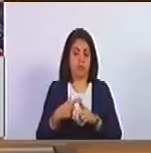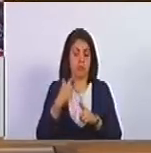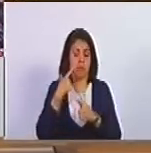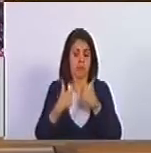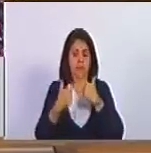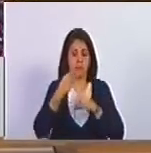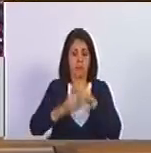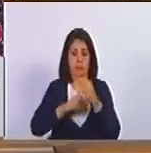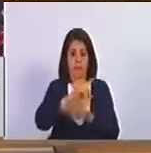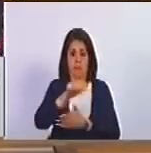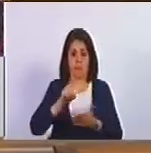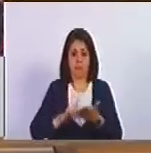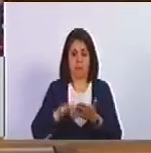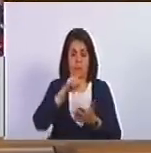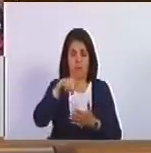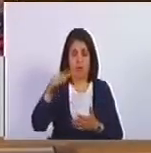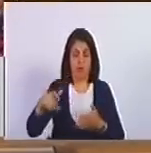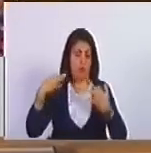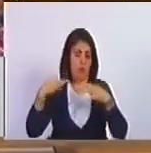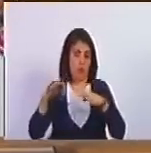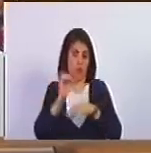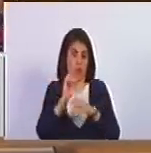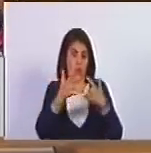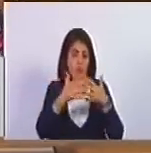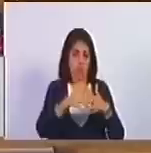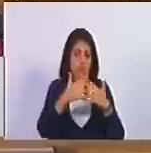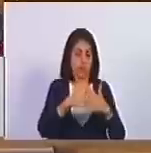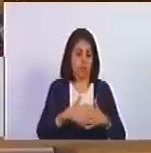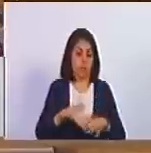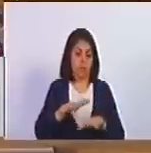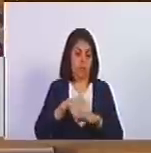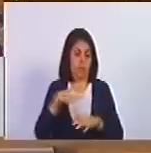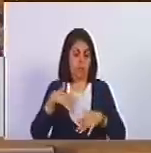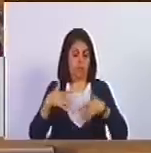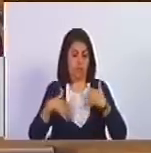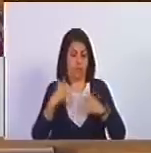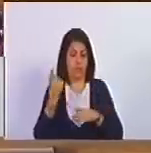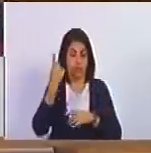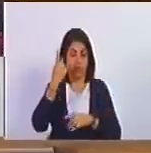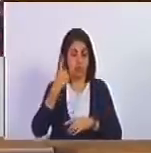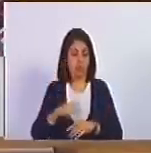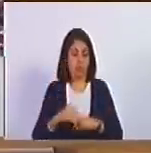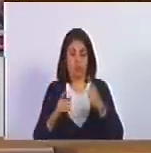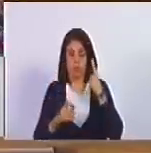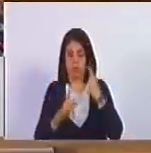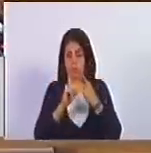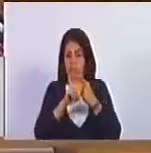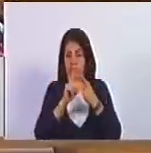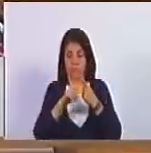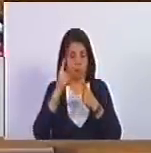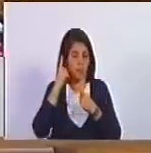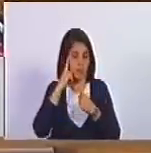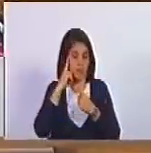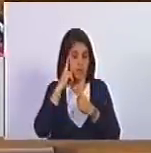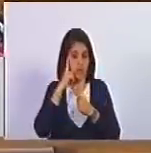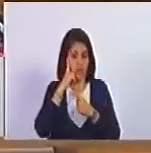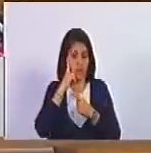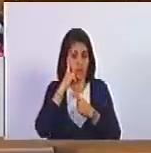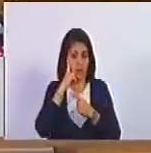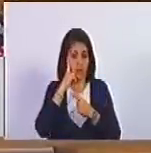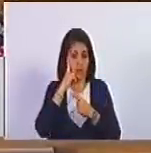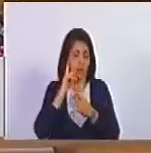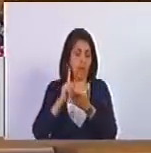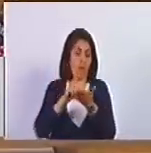carácter general para las personas naturales o jurídicas cuya actividad principal sea: 1.